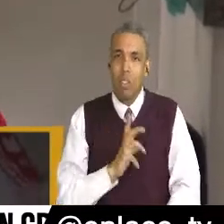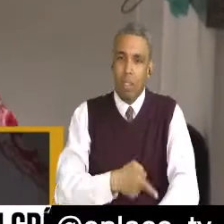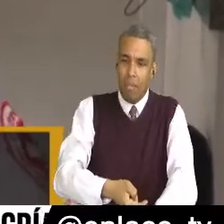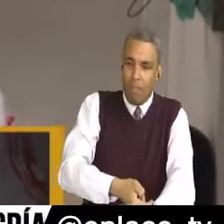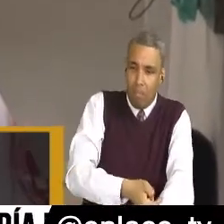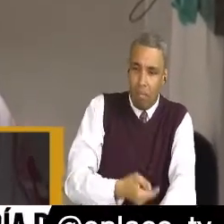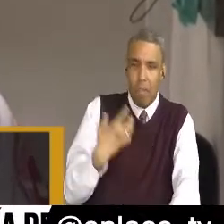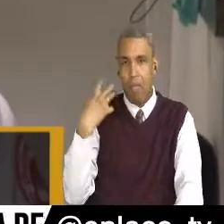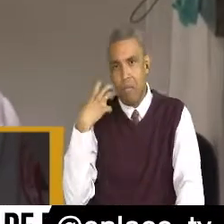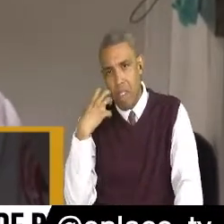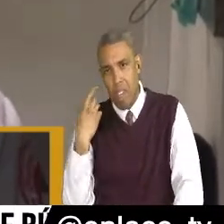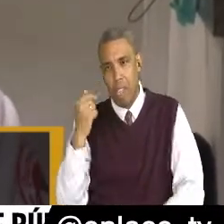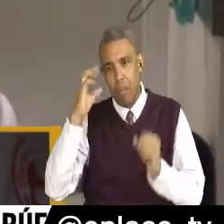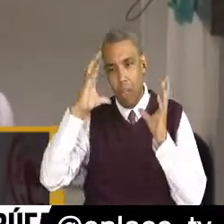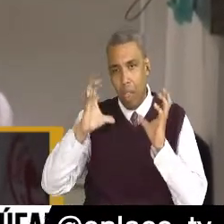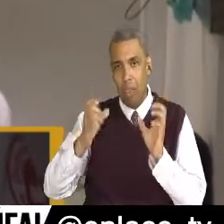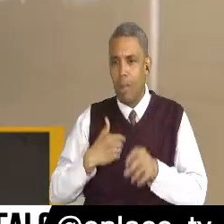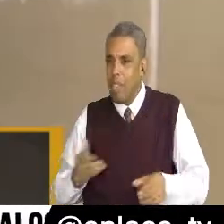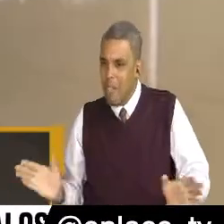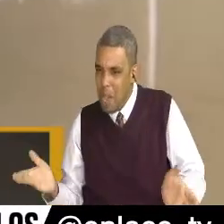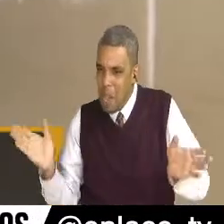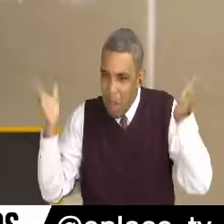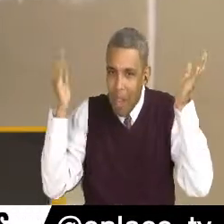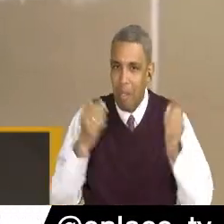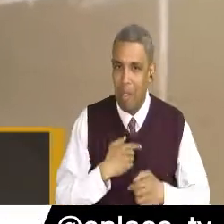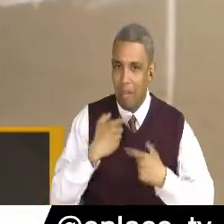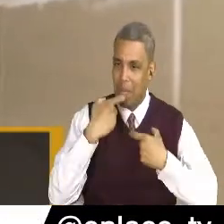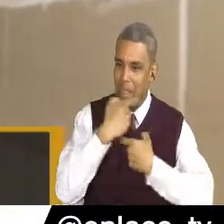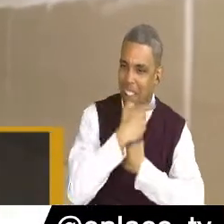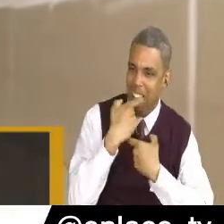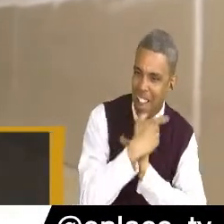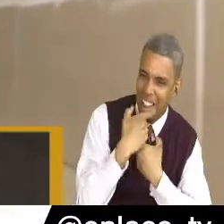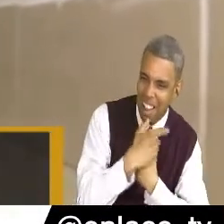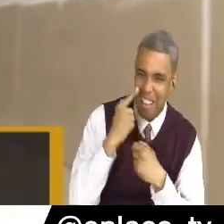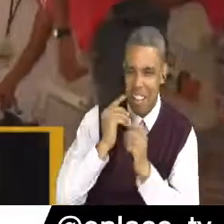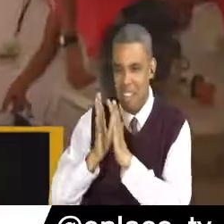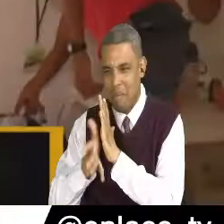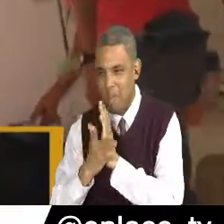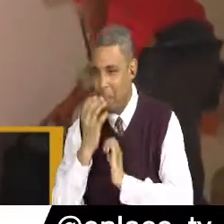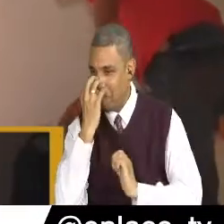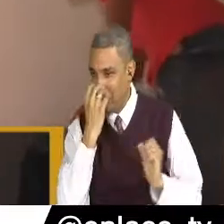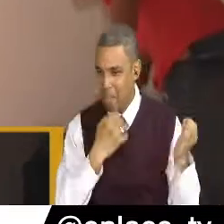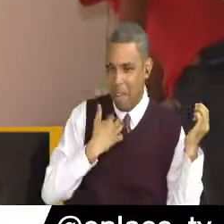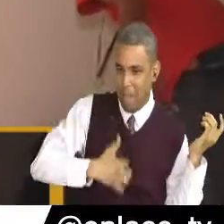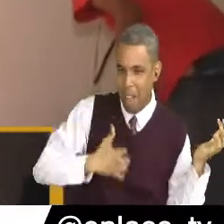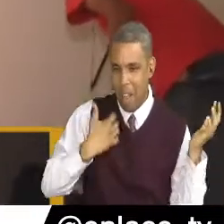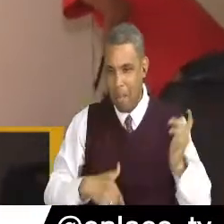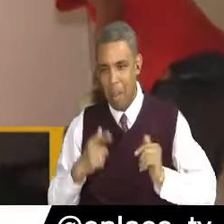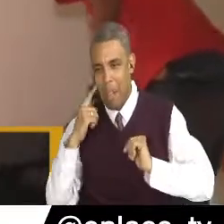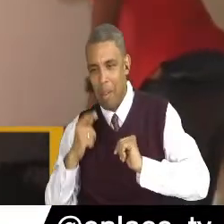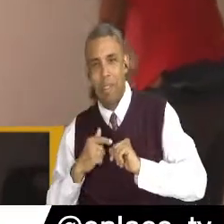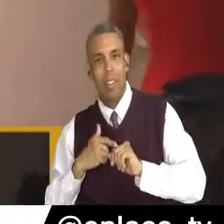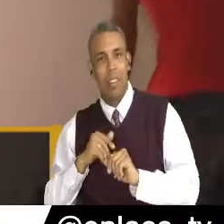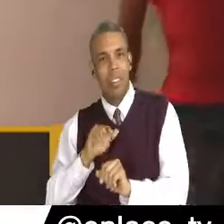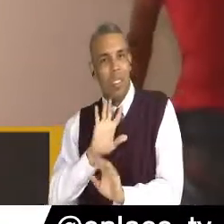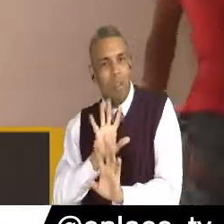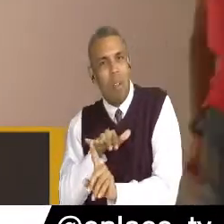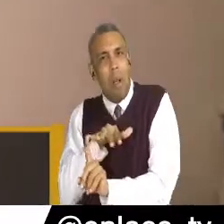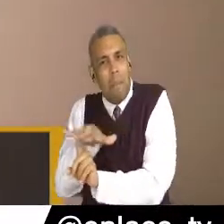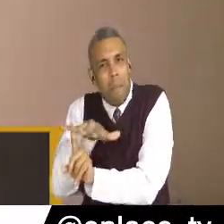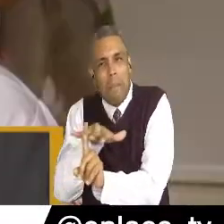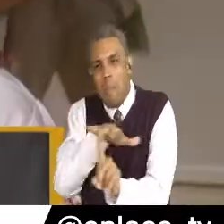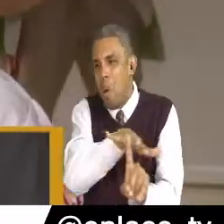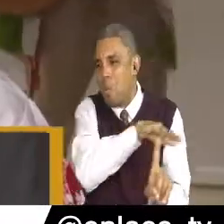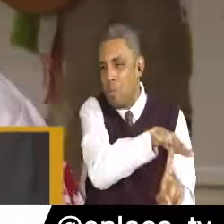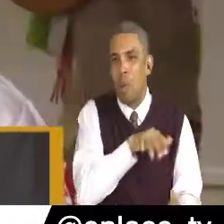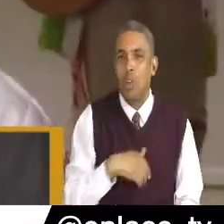risa en Barranca Bermeja. La terapia de la risa de la doctora Clown ha llevado alegría por todo el país. Que